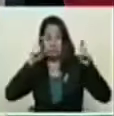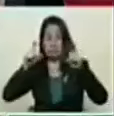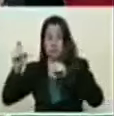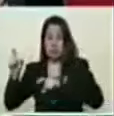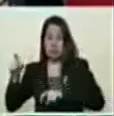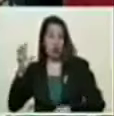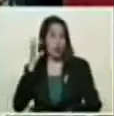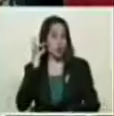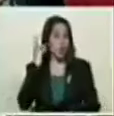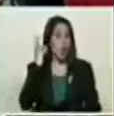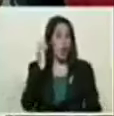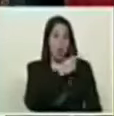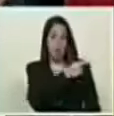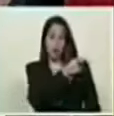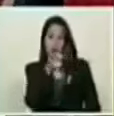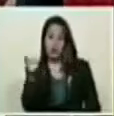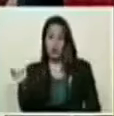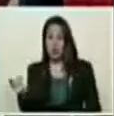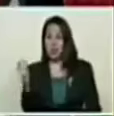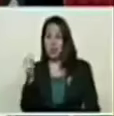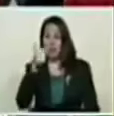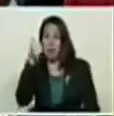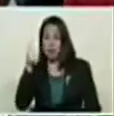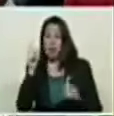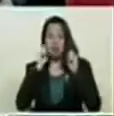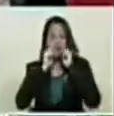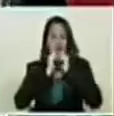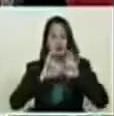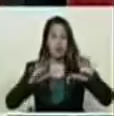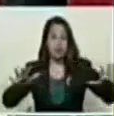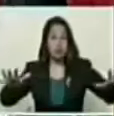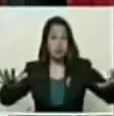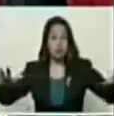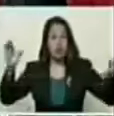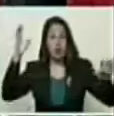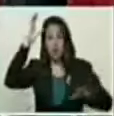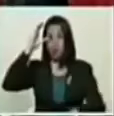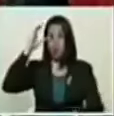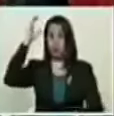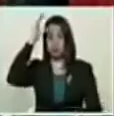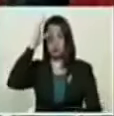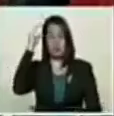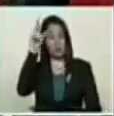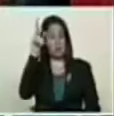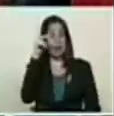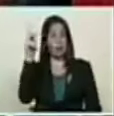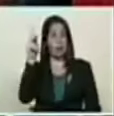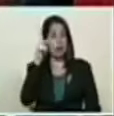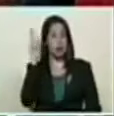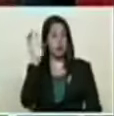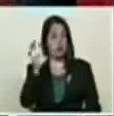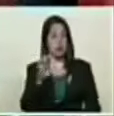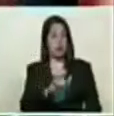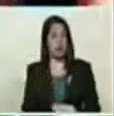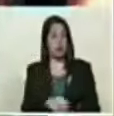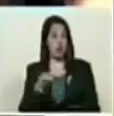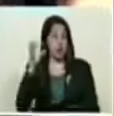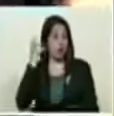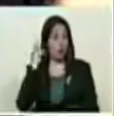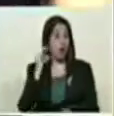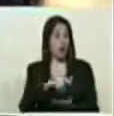Mujeres, ustedes son las mayores multiplicadoras de la conciencia patriótica.